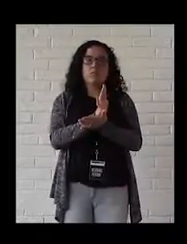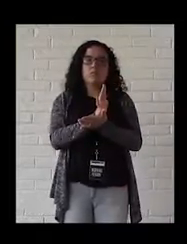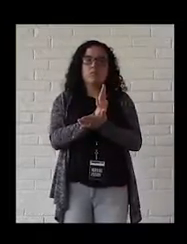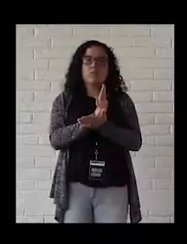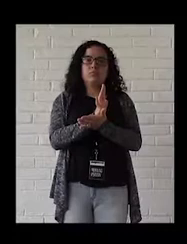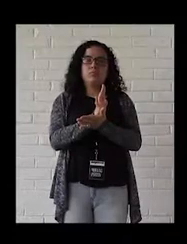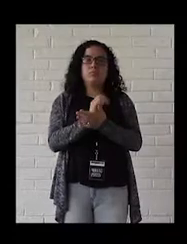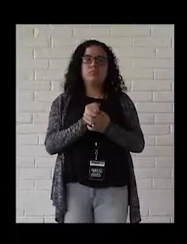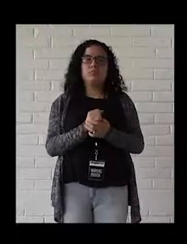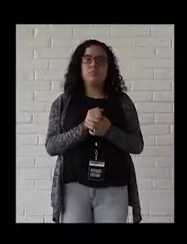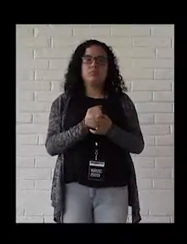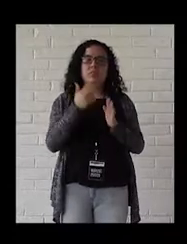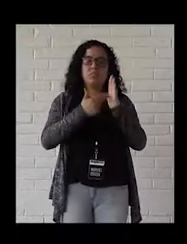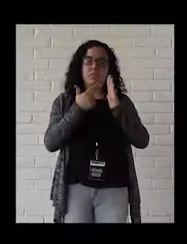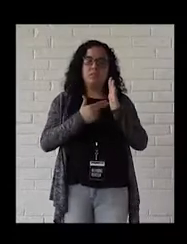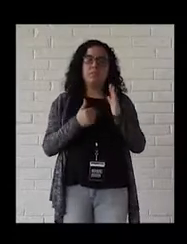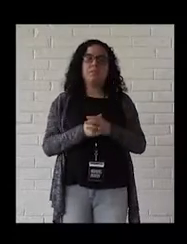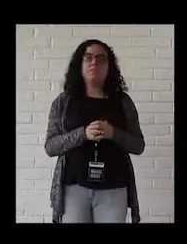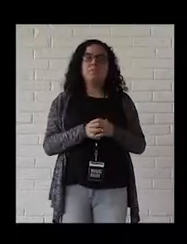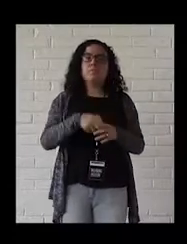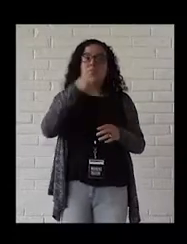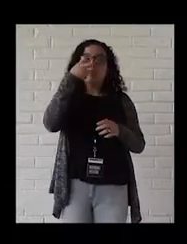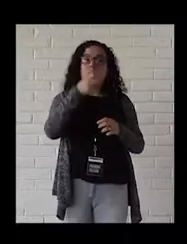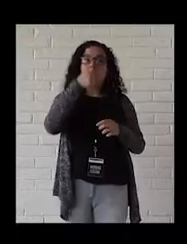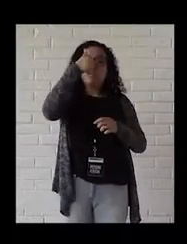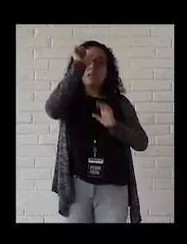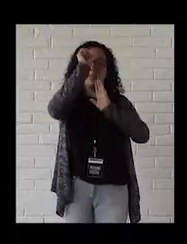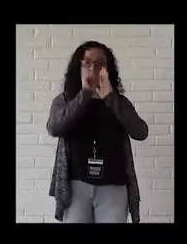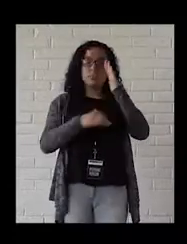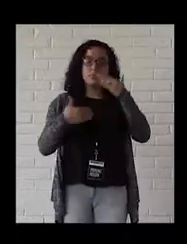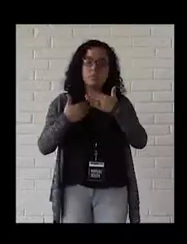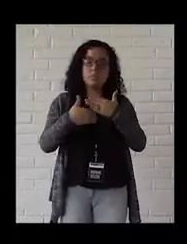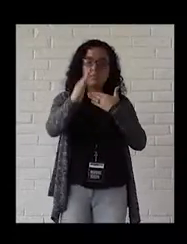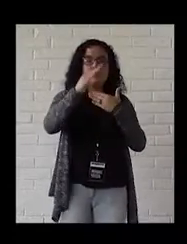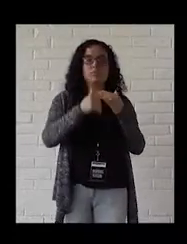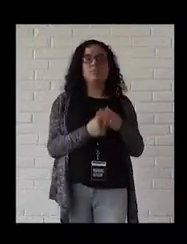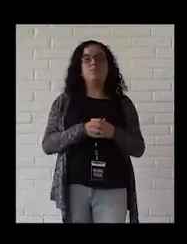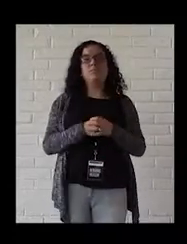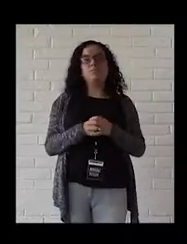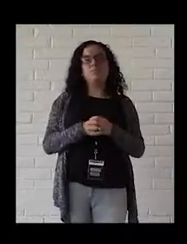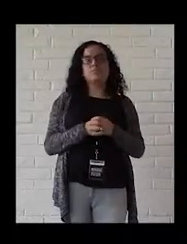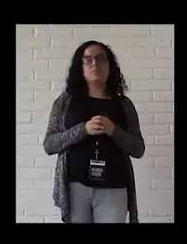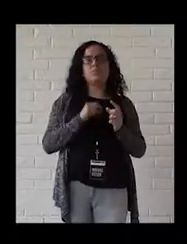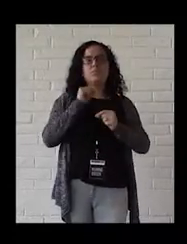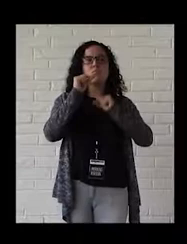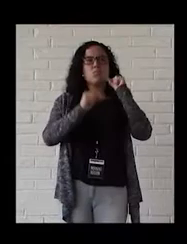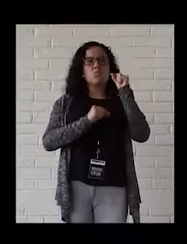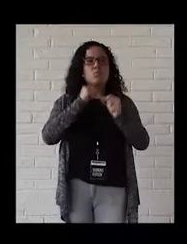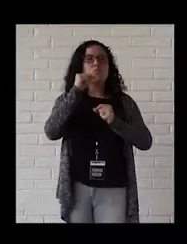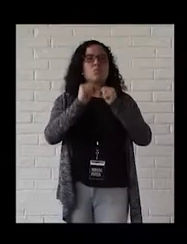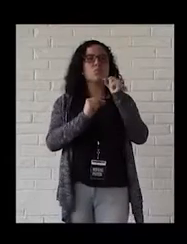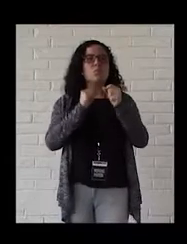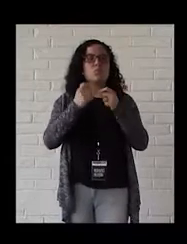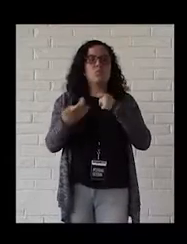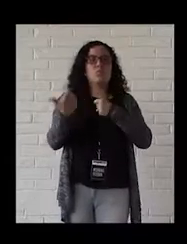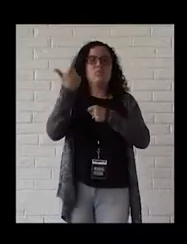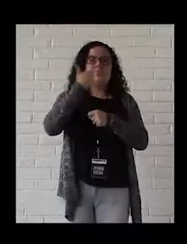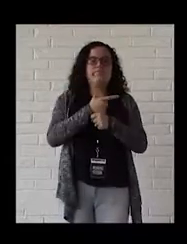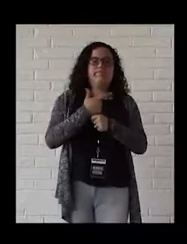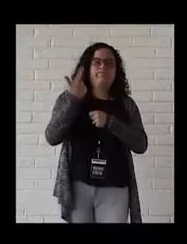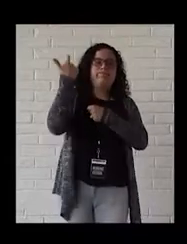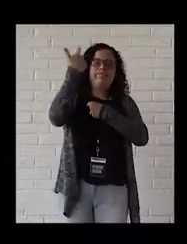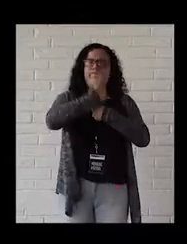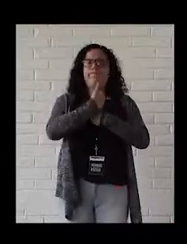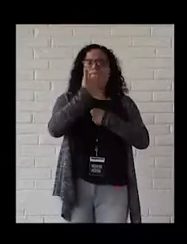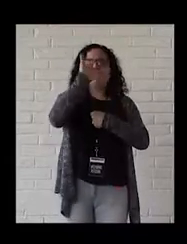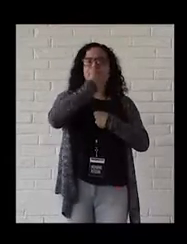Y durante estos 6 meses, pues hubo varios descubrimientos muy importantes para mí, y obviamente me cambió